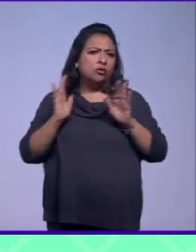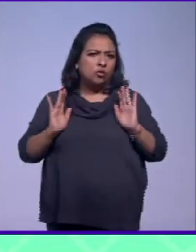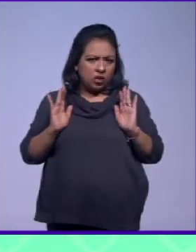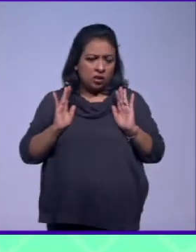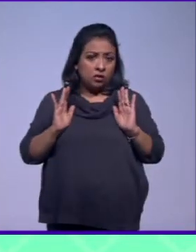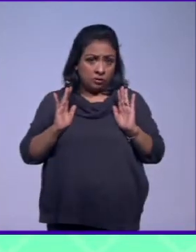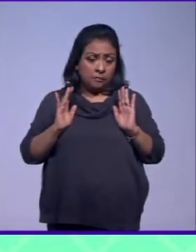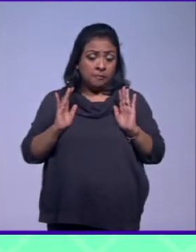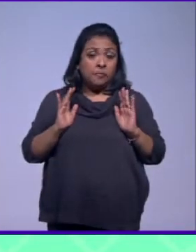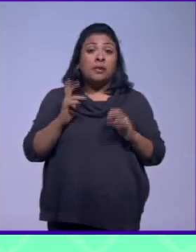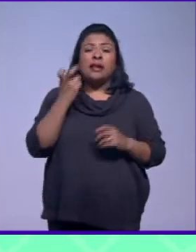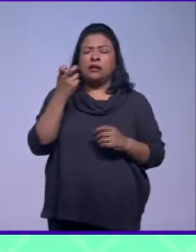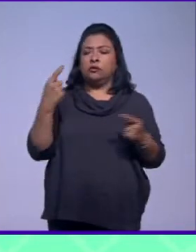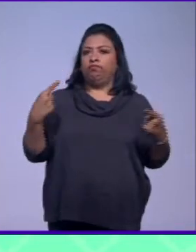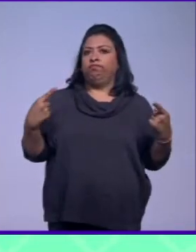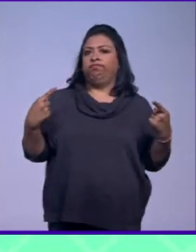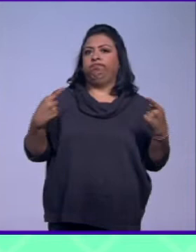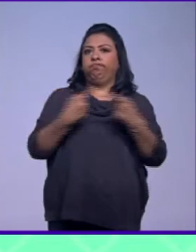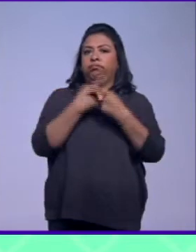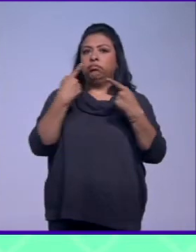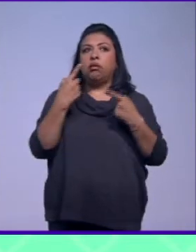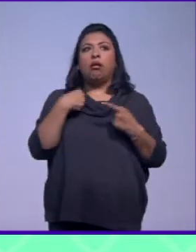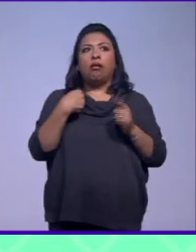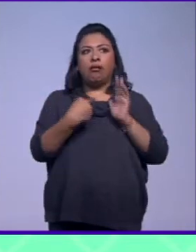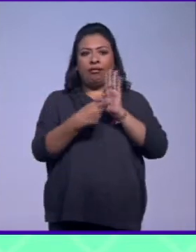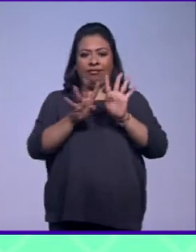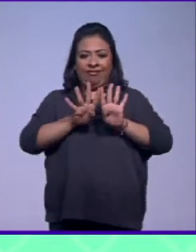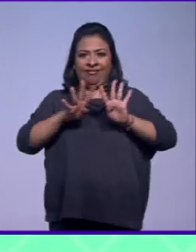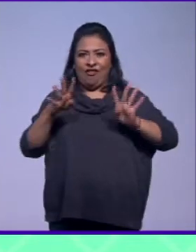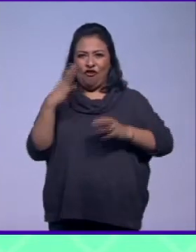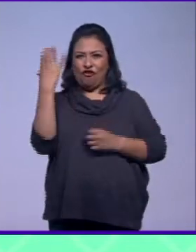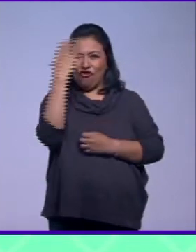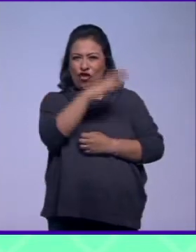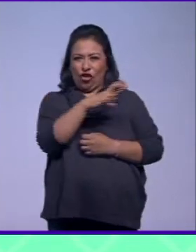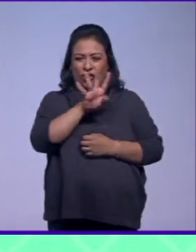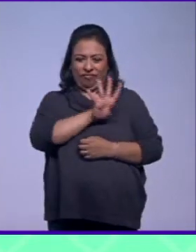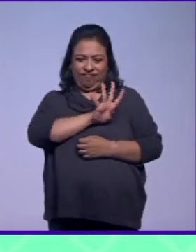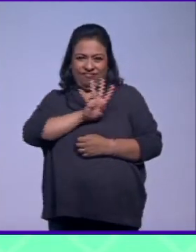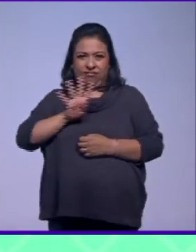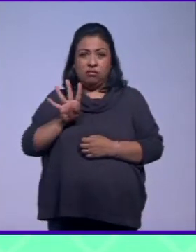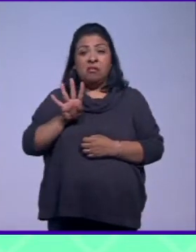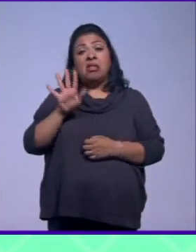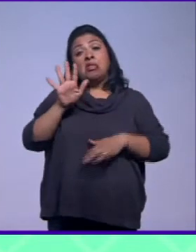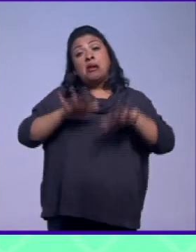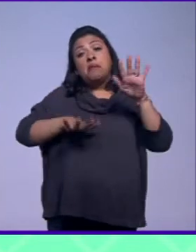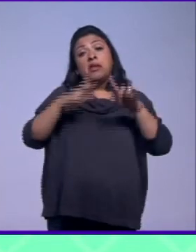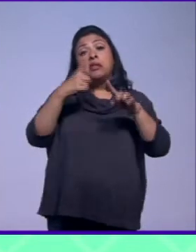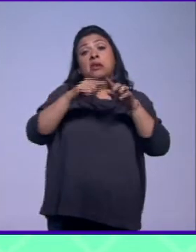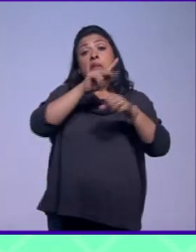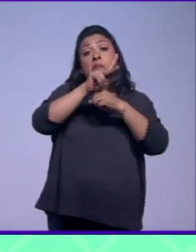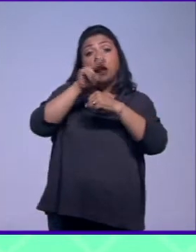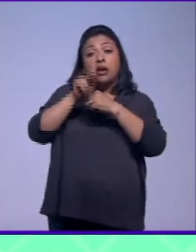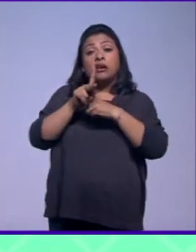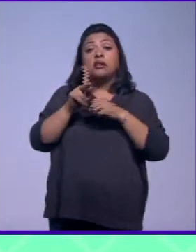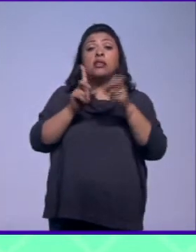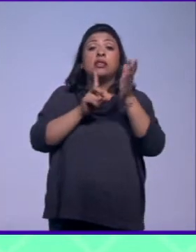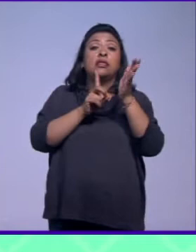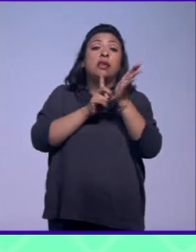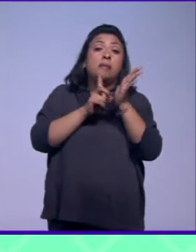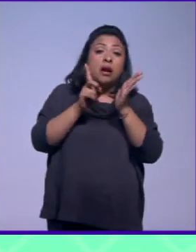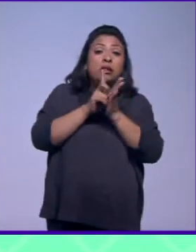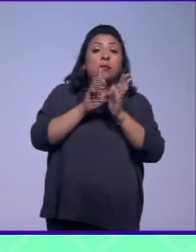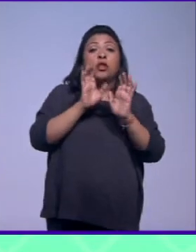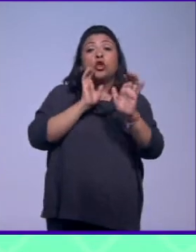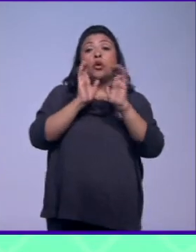un desencuentro que refleja muy bien esta fotografía que refiere aunque depende del país y el que el departamento de comunicación social